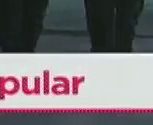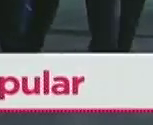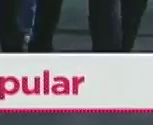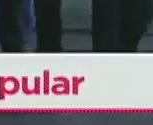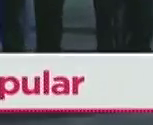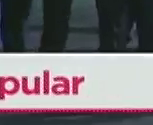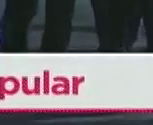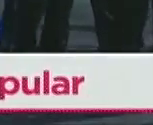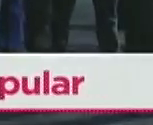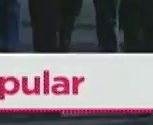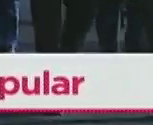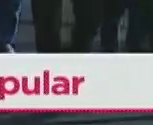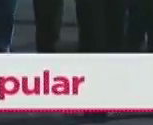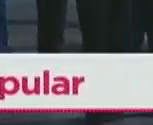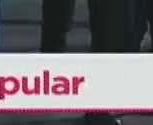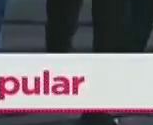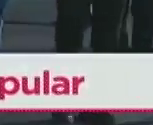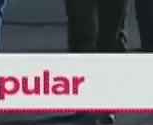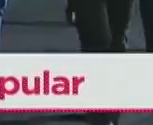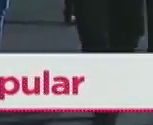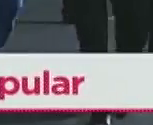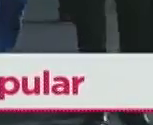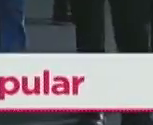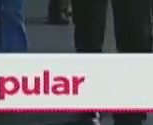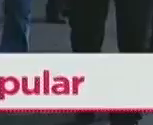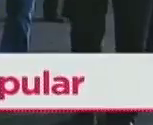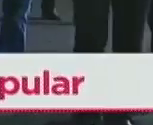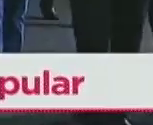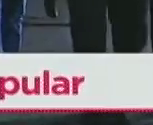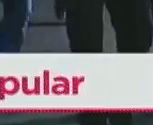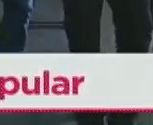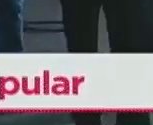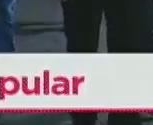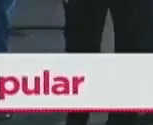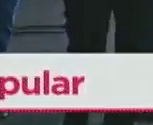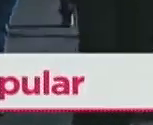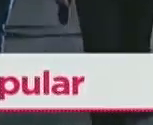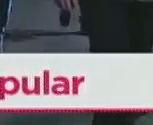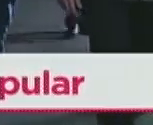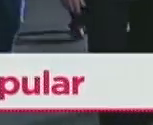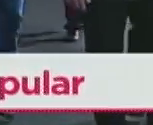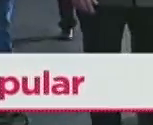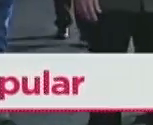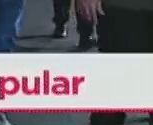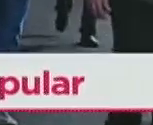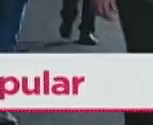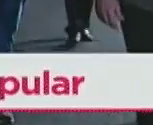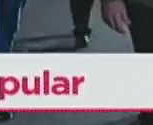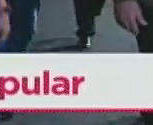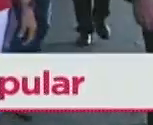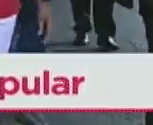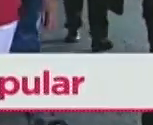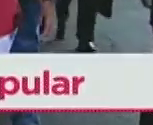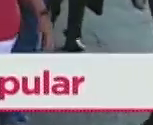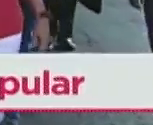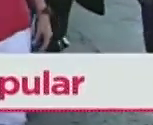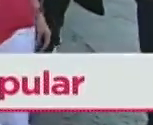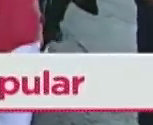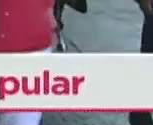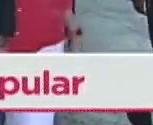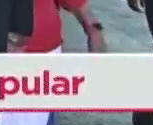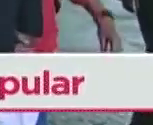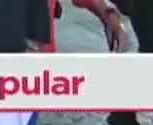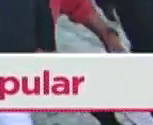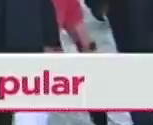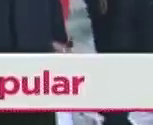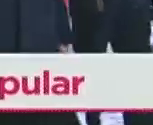leal, trabajador, que apuesta al diálogo, que apuesta a la paz. Y parte de este resultado se debe a su constancia, a la fe que le